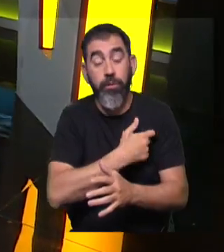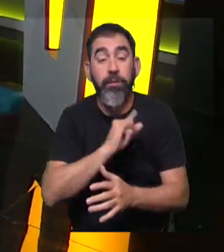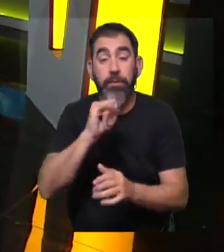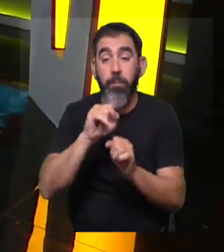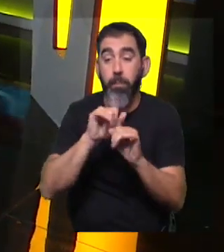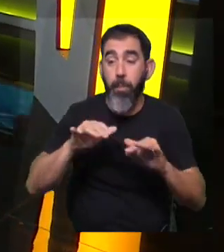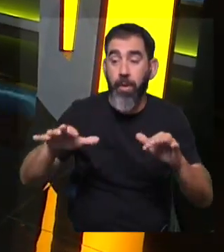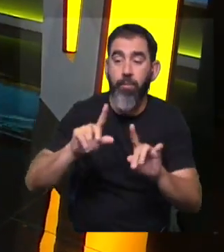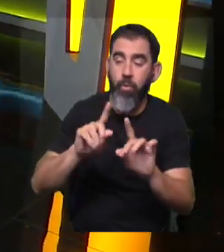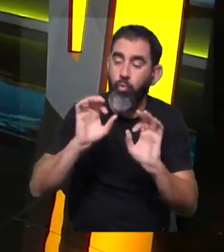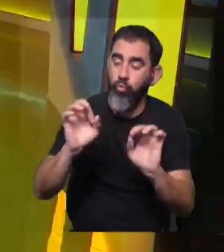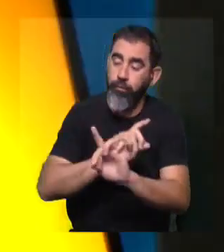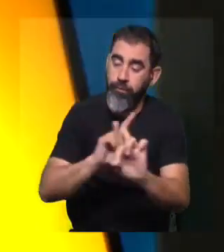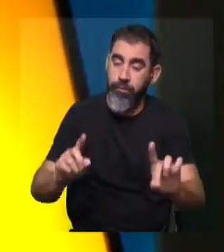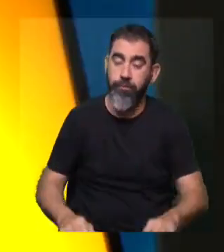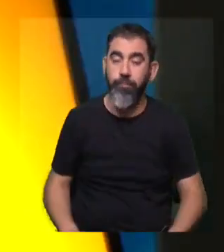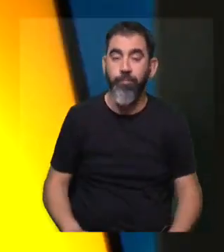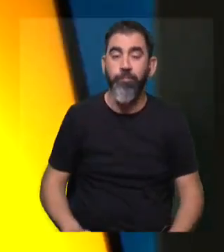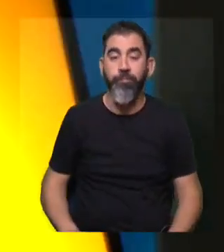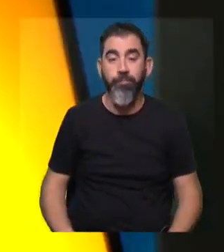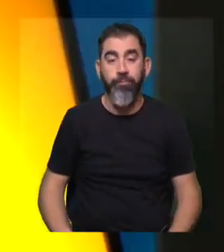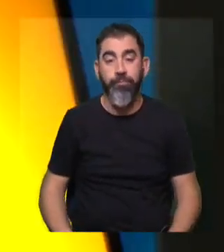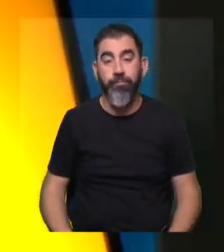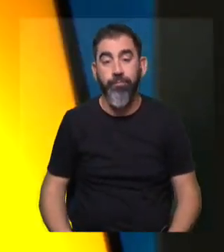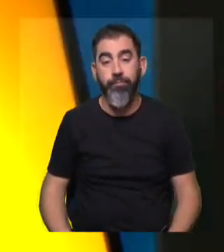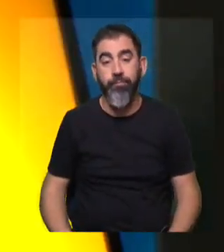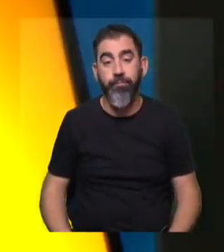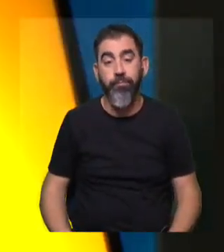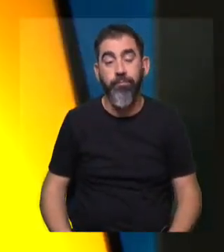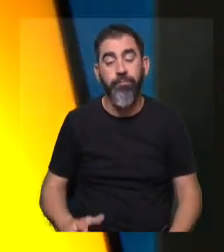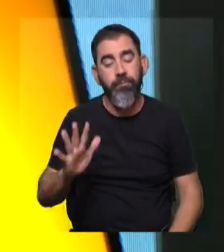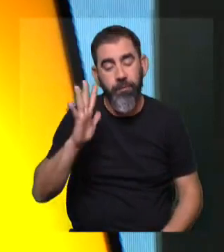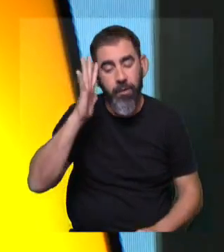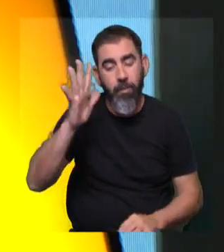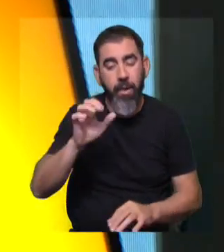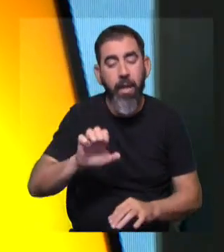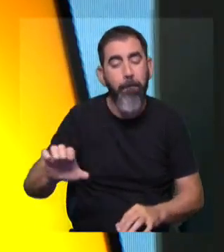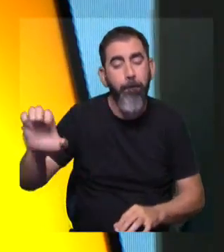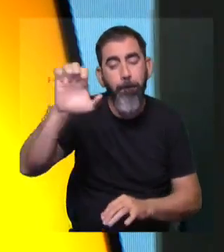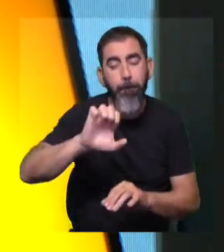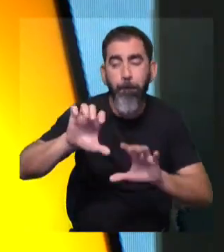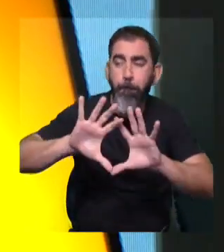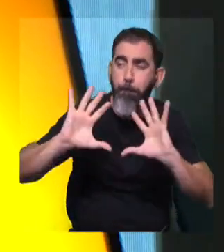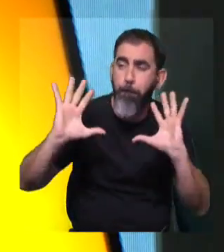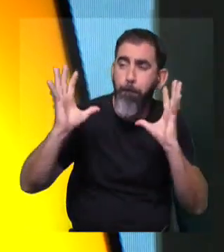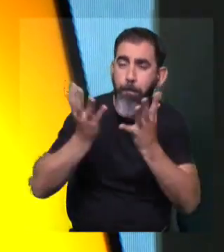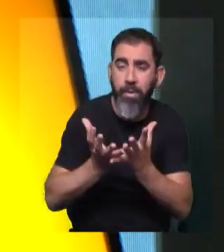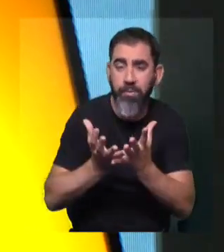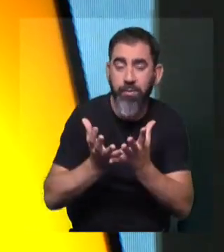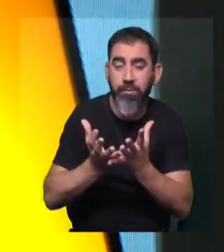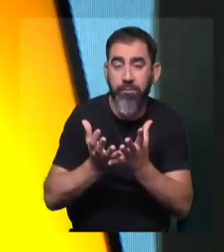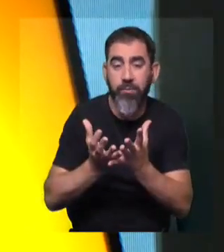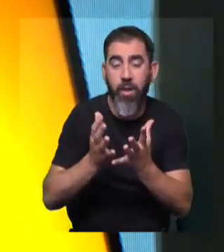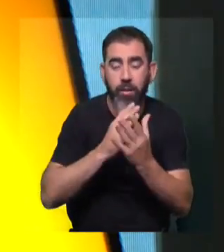no alcanza. Claro. Si yo digo siempre el mismo ejemplo, si uno piensa la cantidad de empresas en el mundo que tienen un